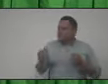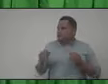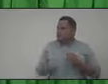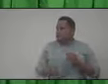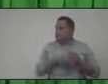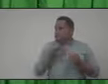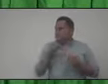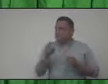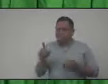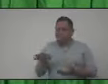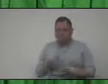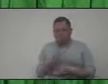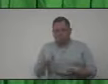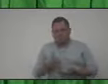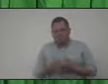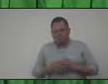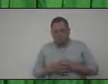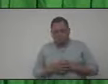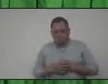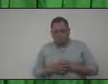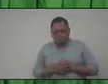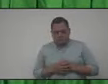vamos a despedirla cantando. A ver, ¿cómo es, Sara?